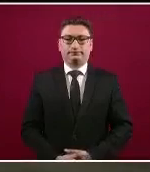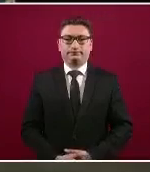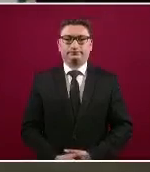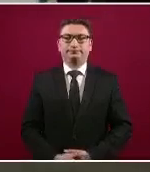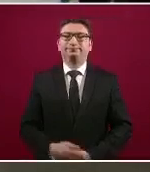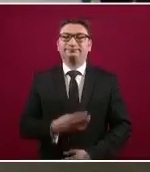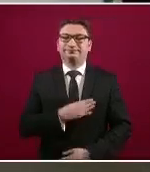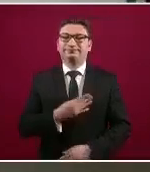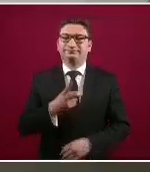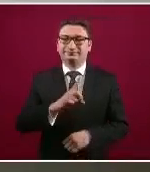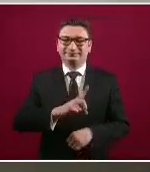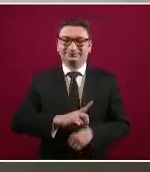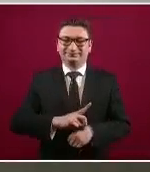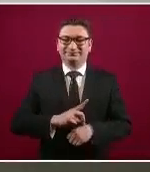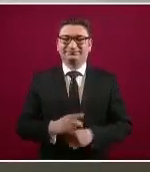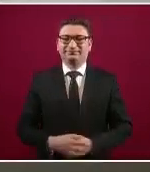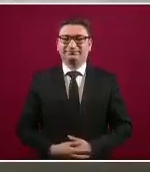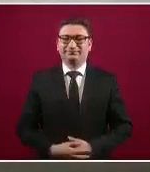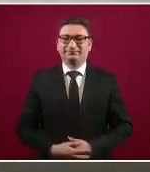días.